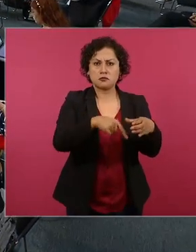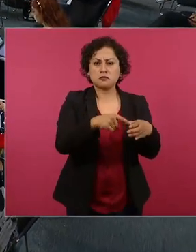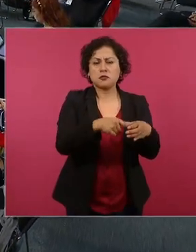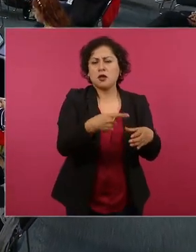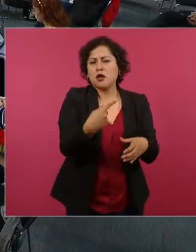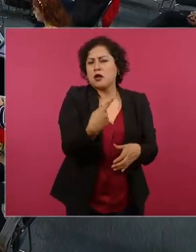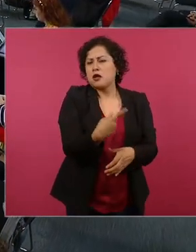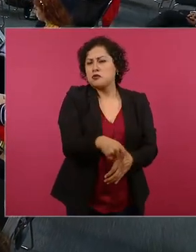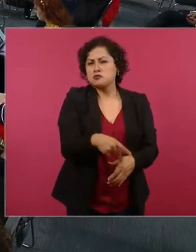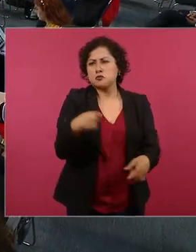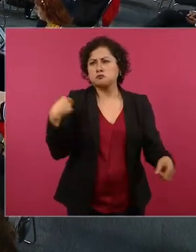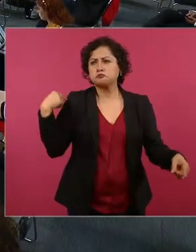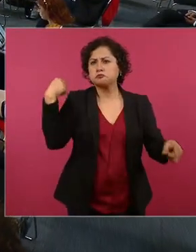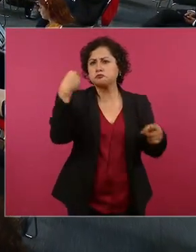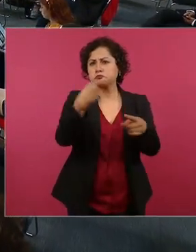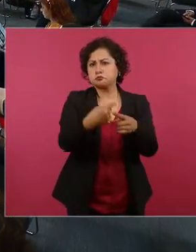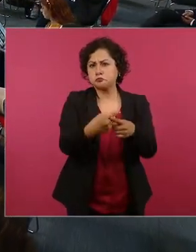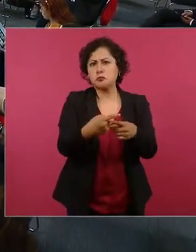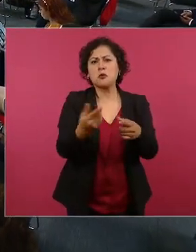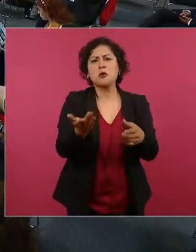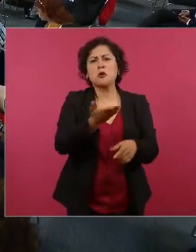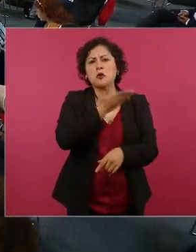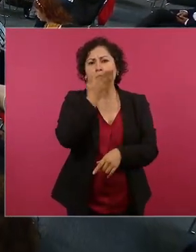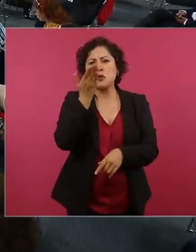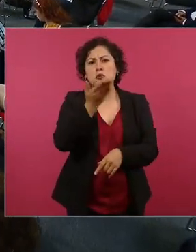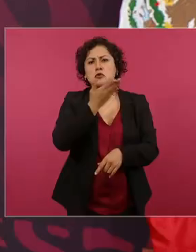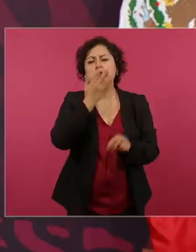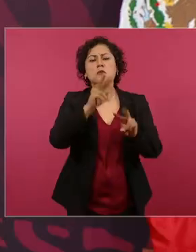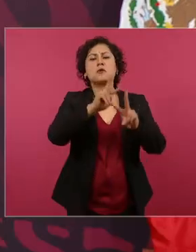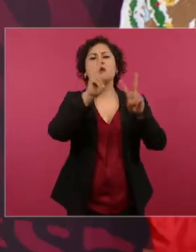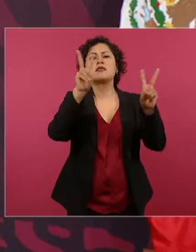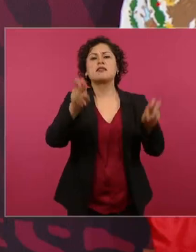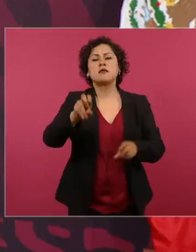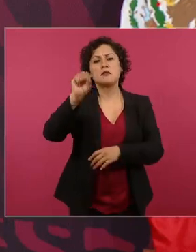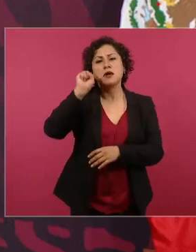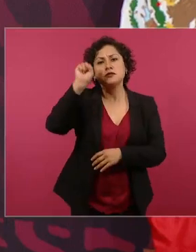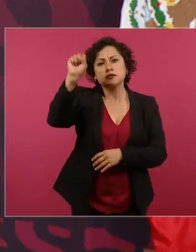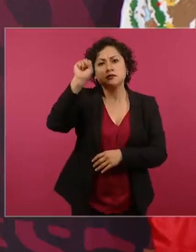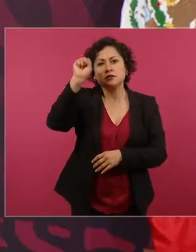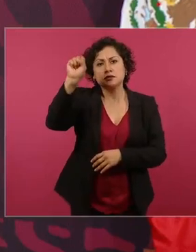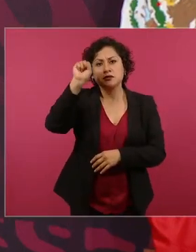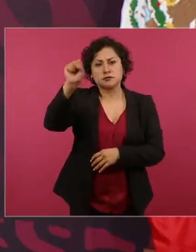tradicionales del sindicalismo mexicano, que ya están